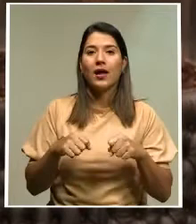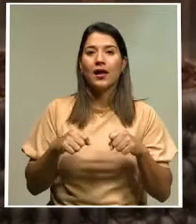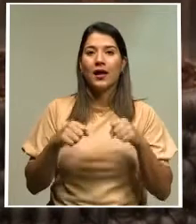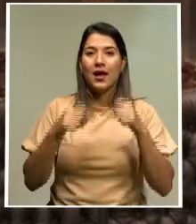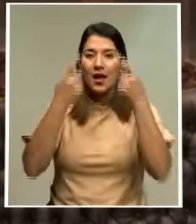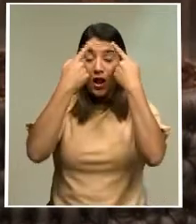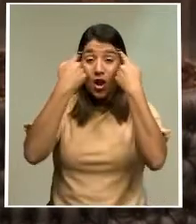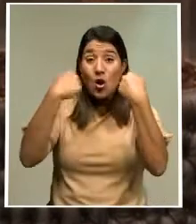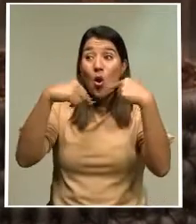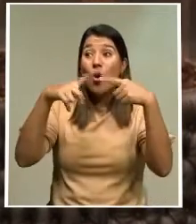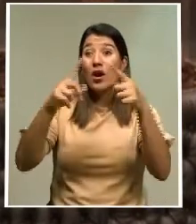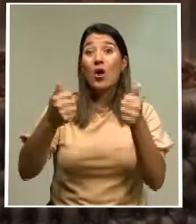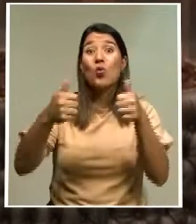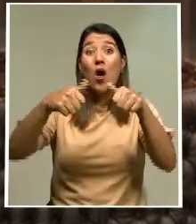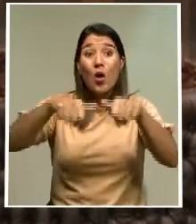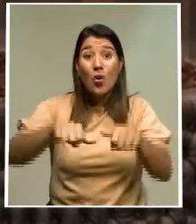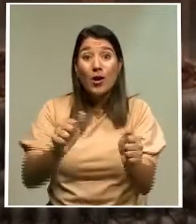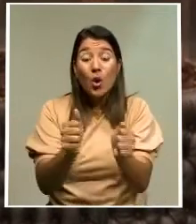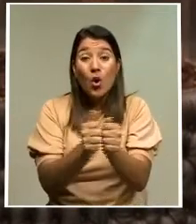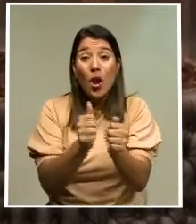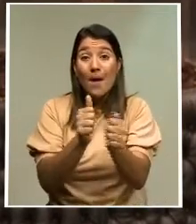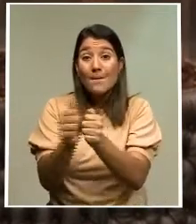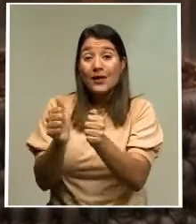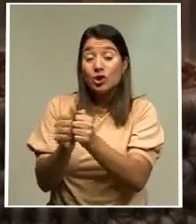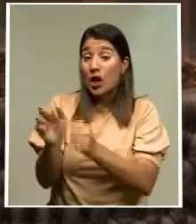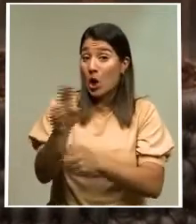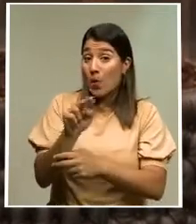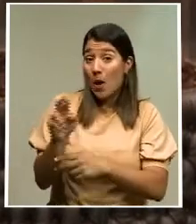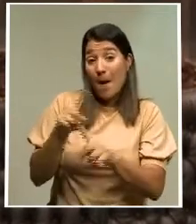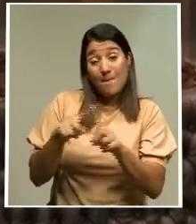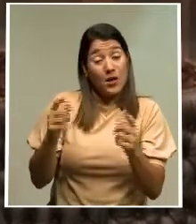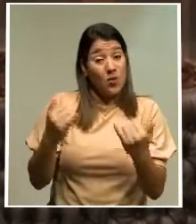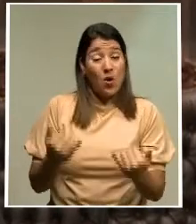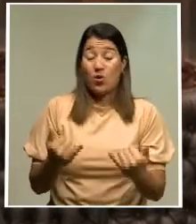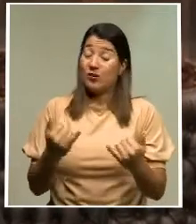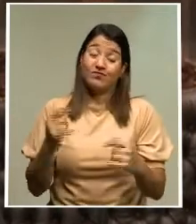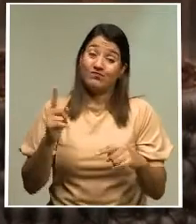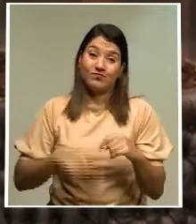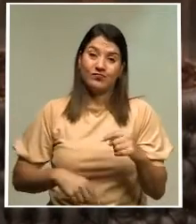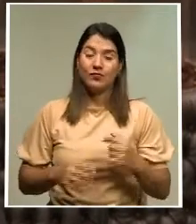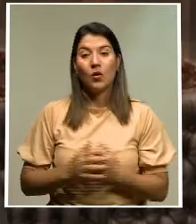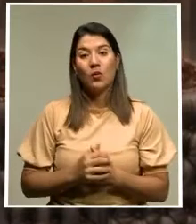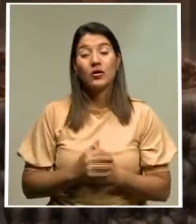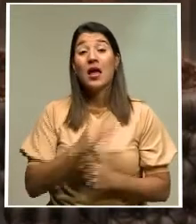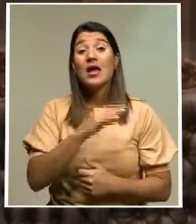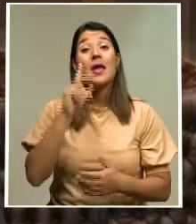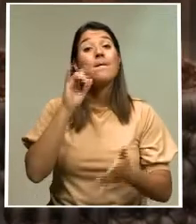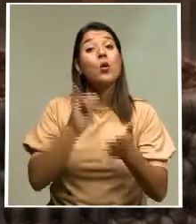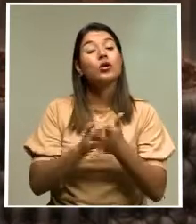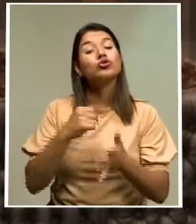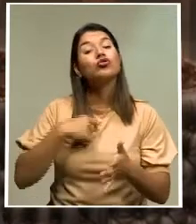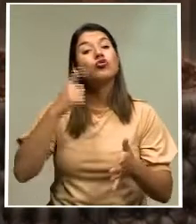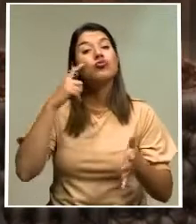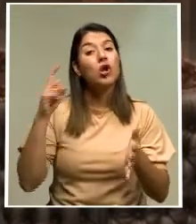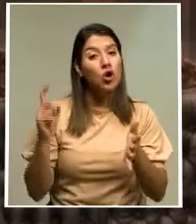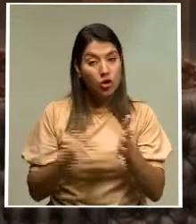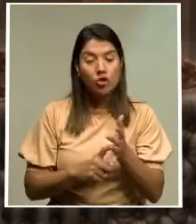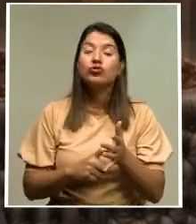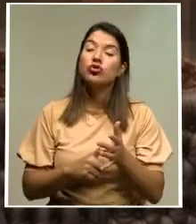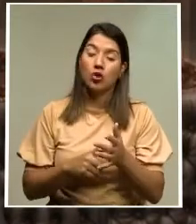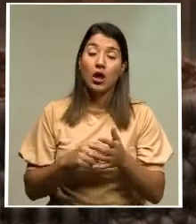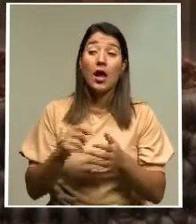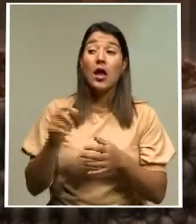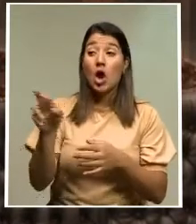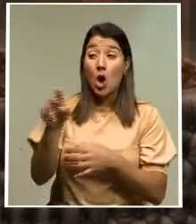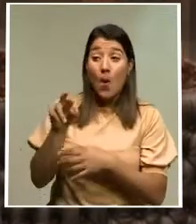donde coincidamos en un montón de cosas más. En este caso no fue posible, y por eso reconozco que hay razón en la molestia, que hay